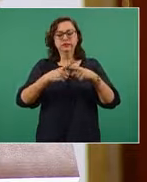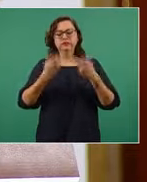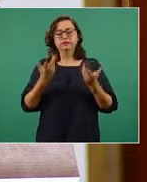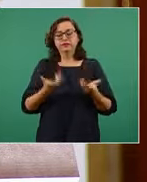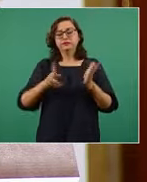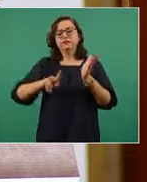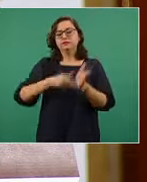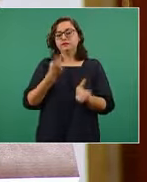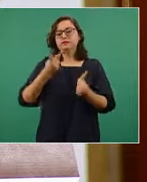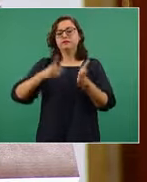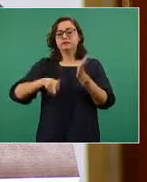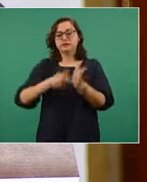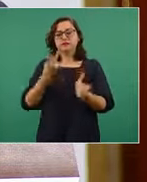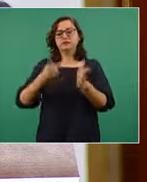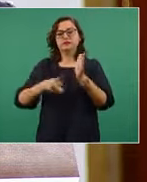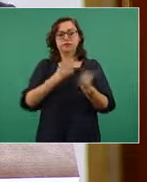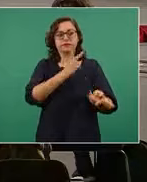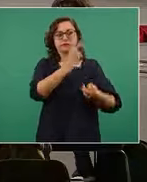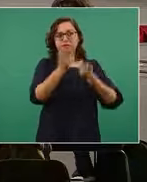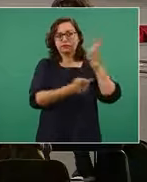periódicamente.